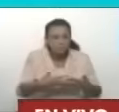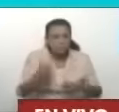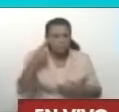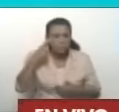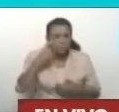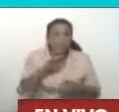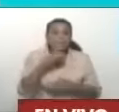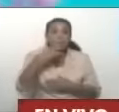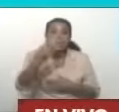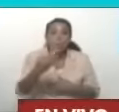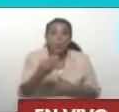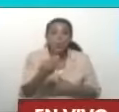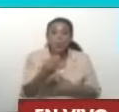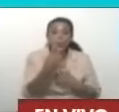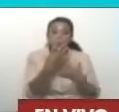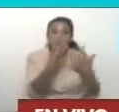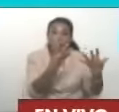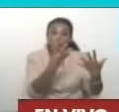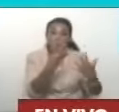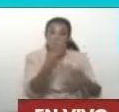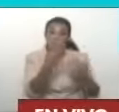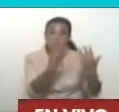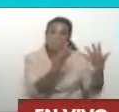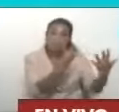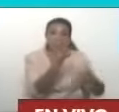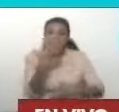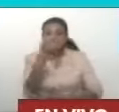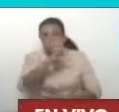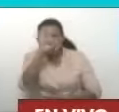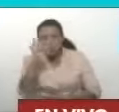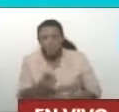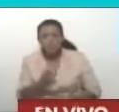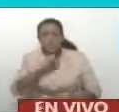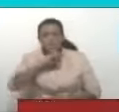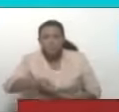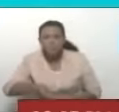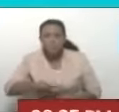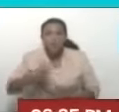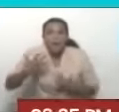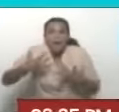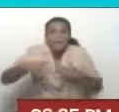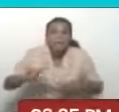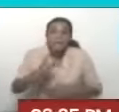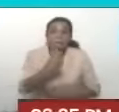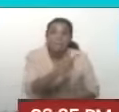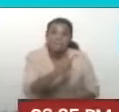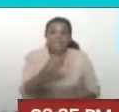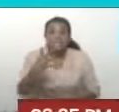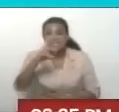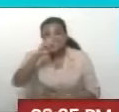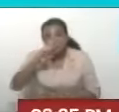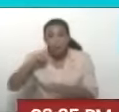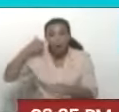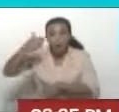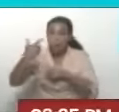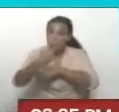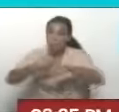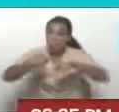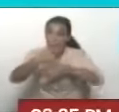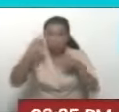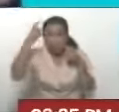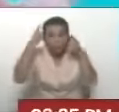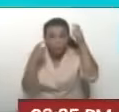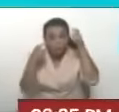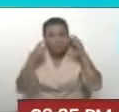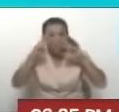ese próximo 95% de la historia que nos corresponde. Apenas 25 años de gobierno bolivariano